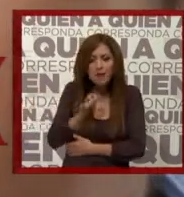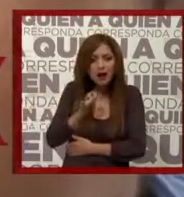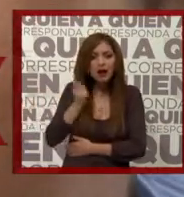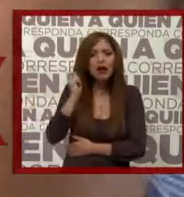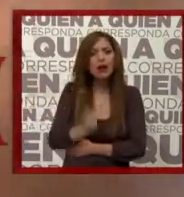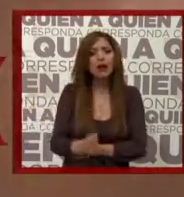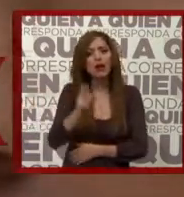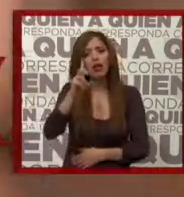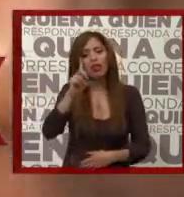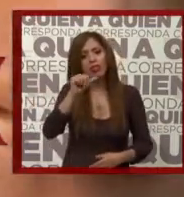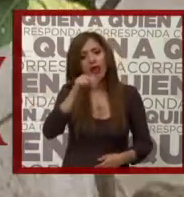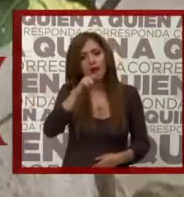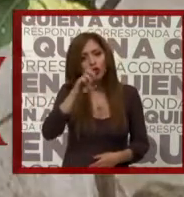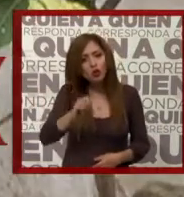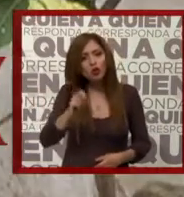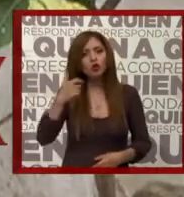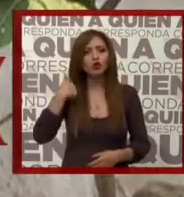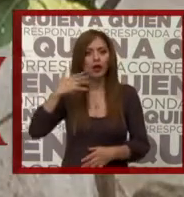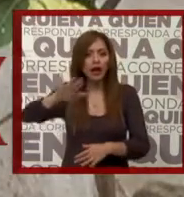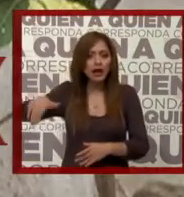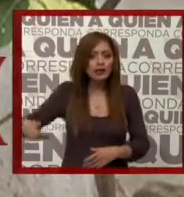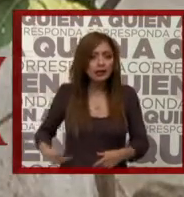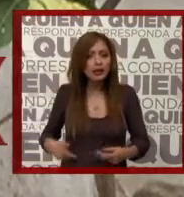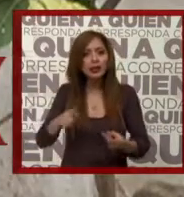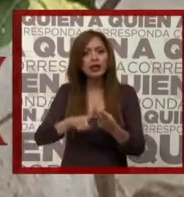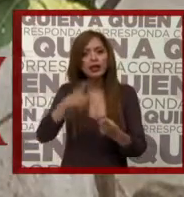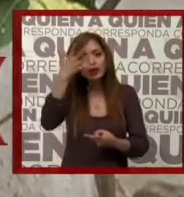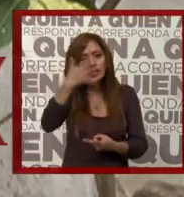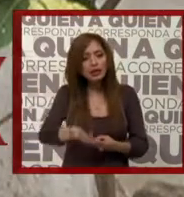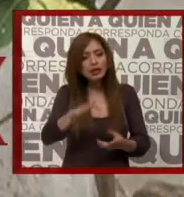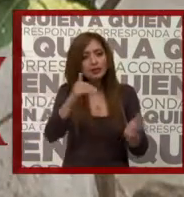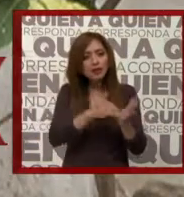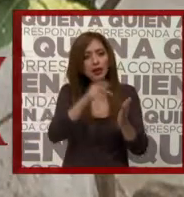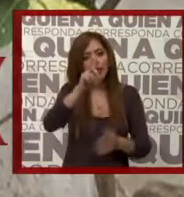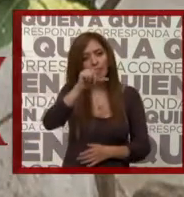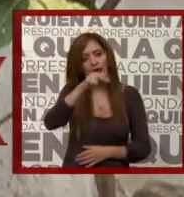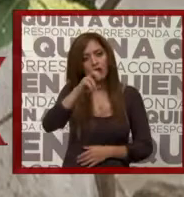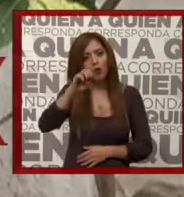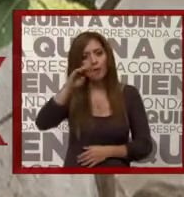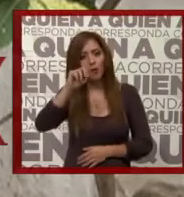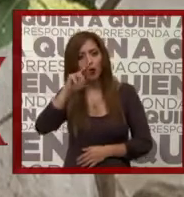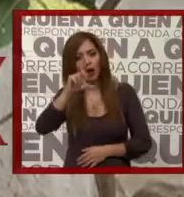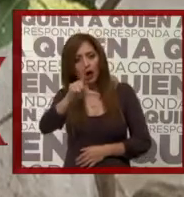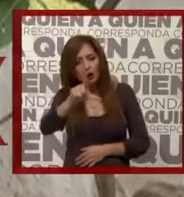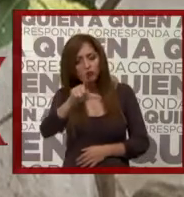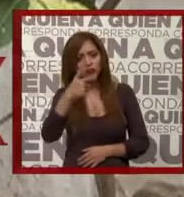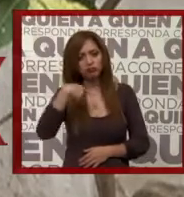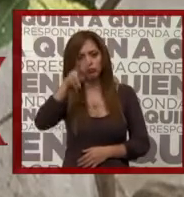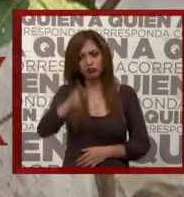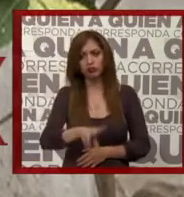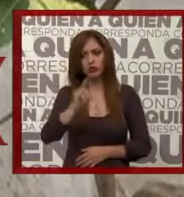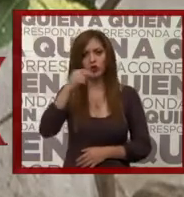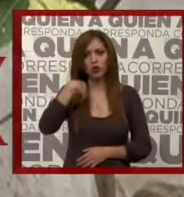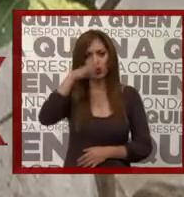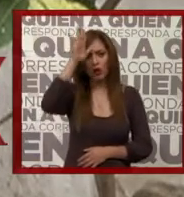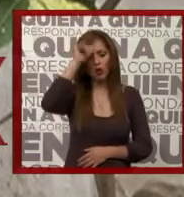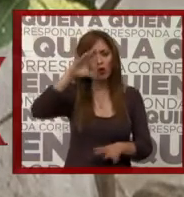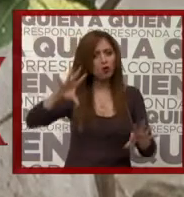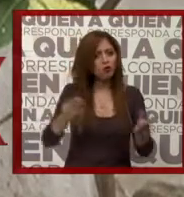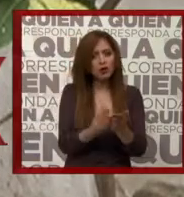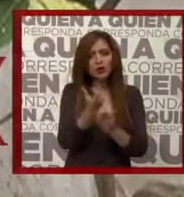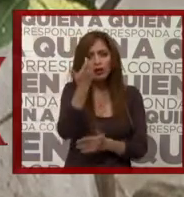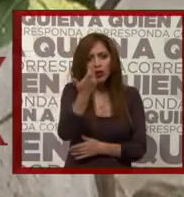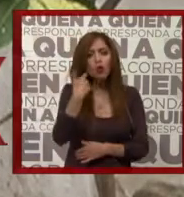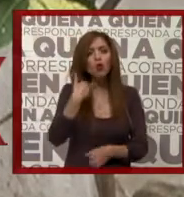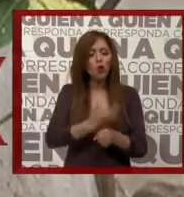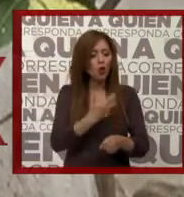daños de lesiones y 10,000 por daño moral. Y pues yo no estoy conforme con esa cantidad, porque yo